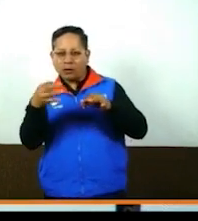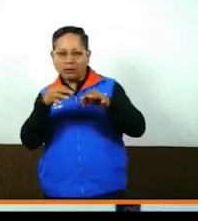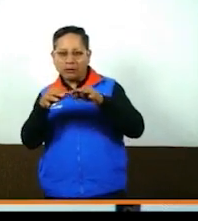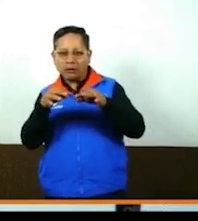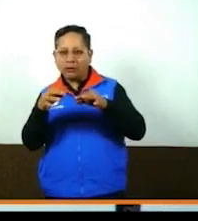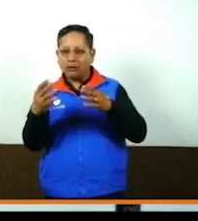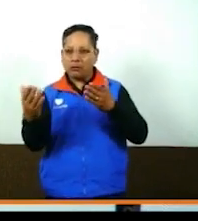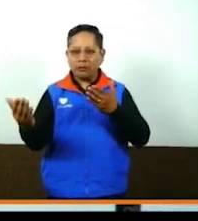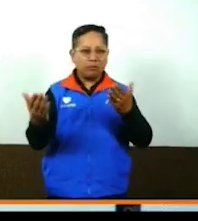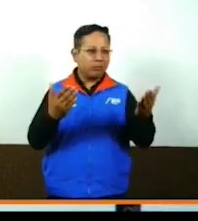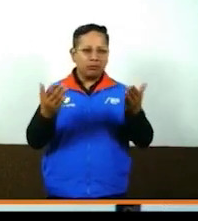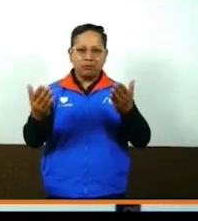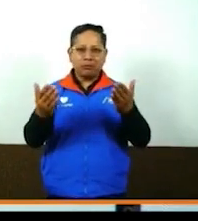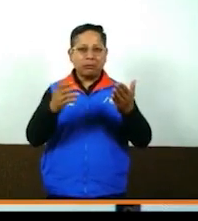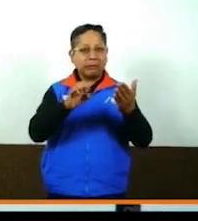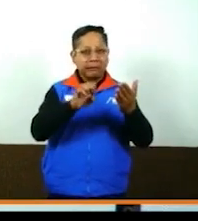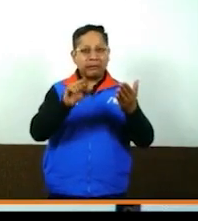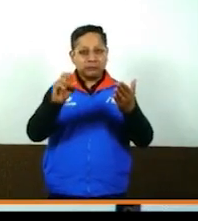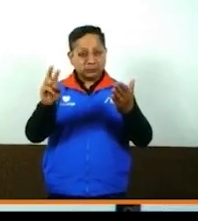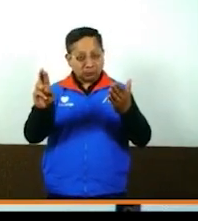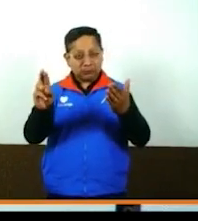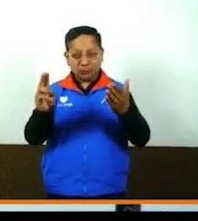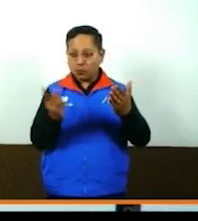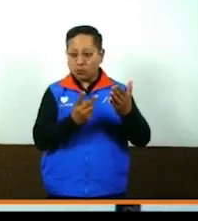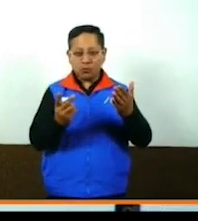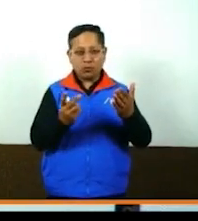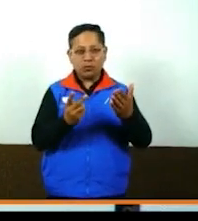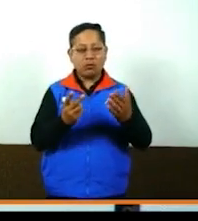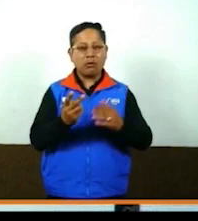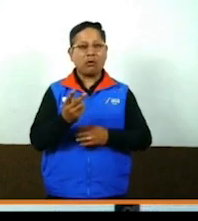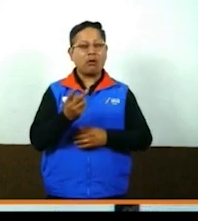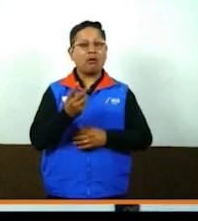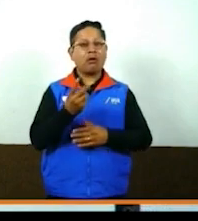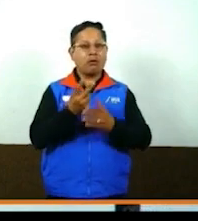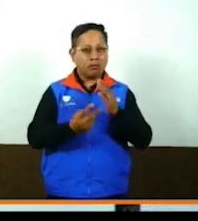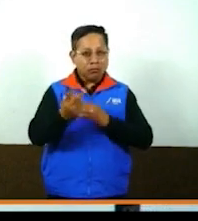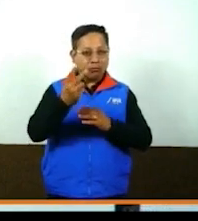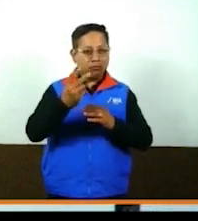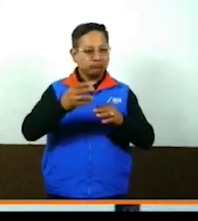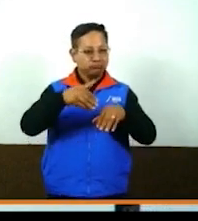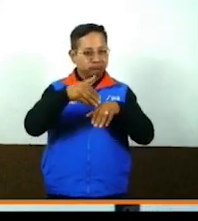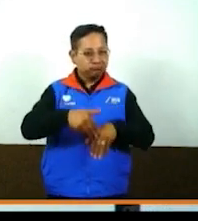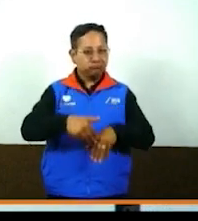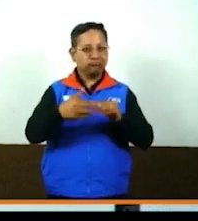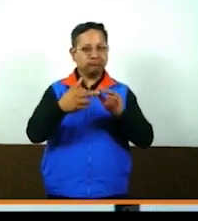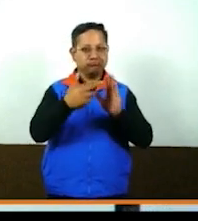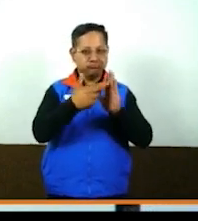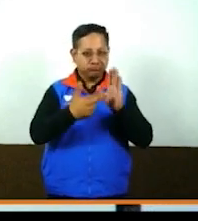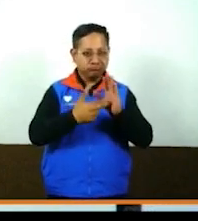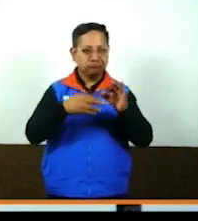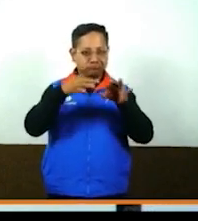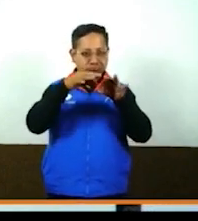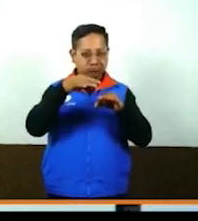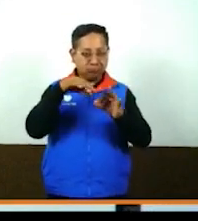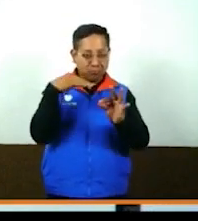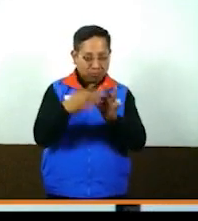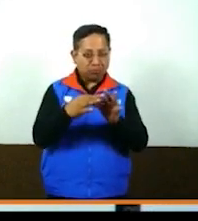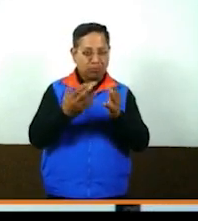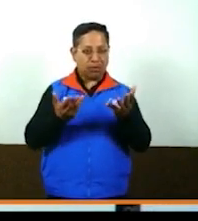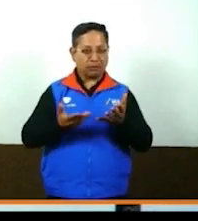son empresas socialmente responsables y tienen que cumplir perspectivas con los indicadores más o